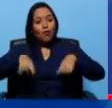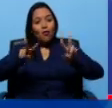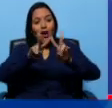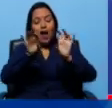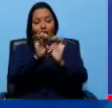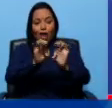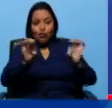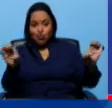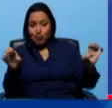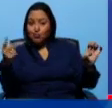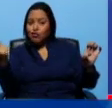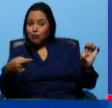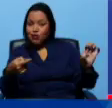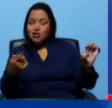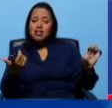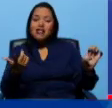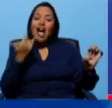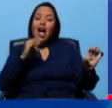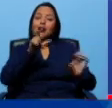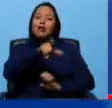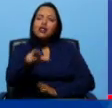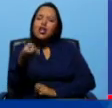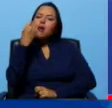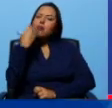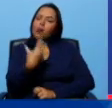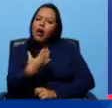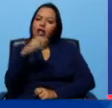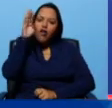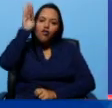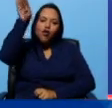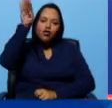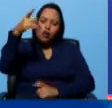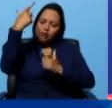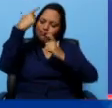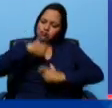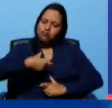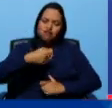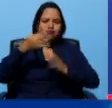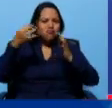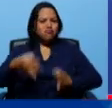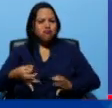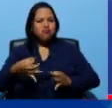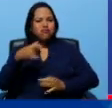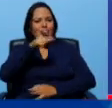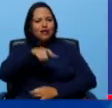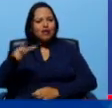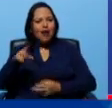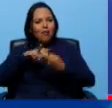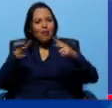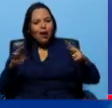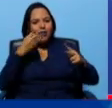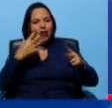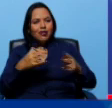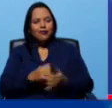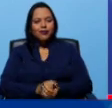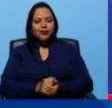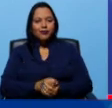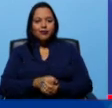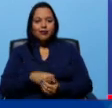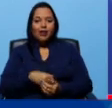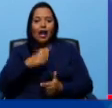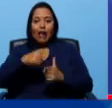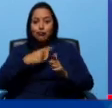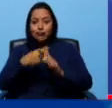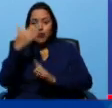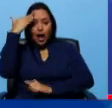educación y que sean gente de bien, crezcan como gente de paz y gente de bien. Bueno, dale un saludo, pues, a